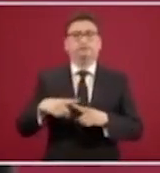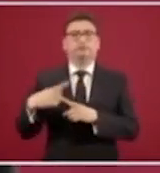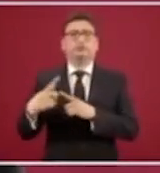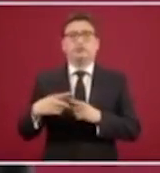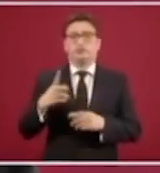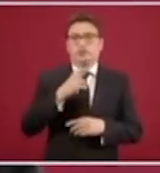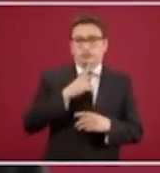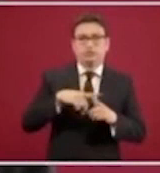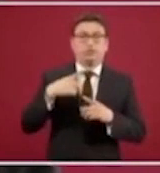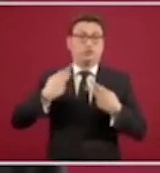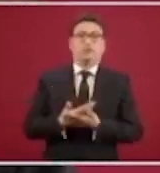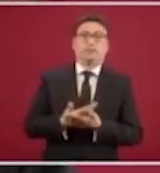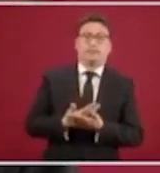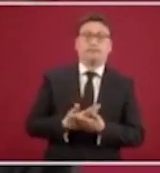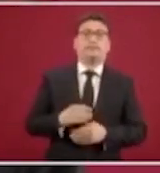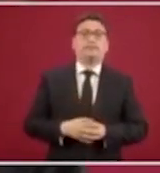los especialistas.